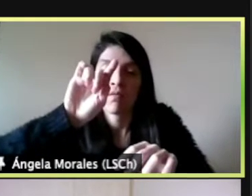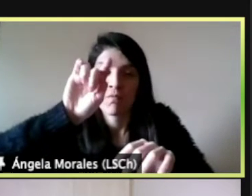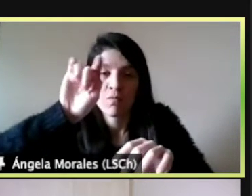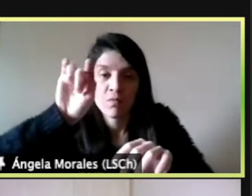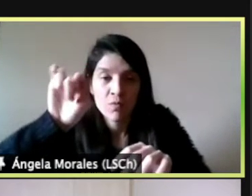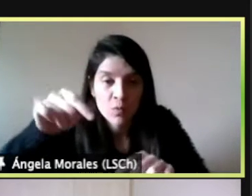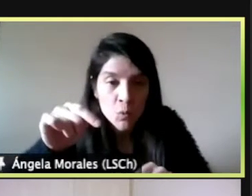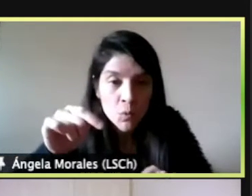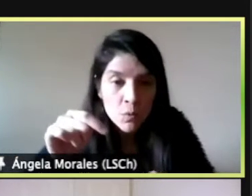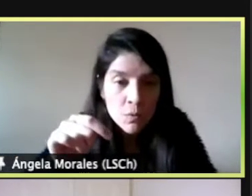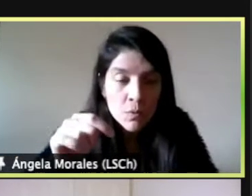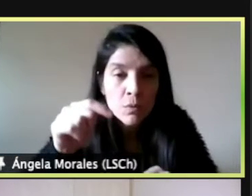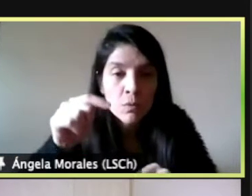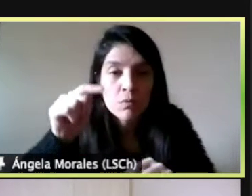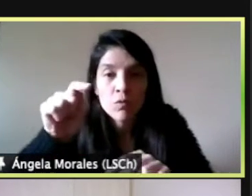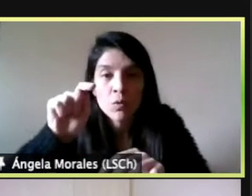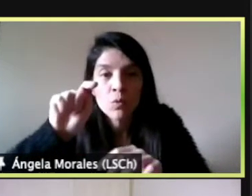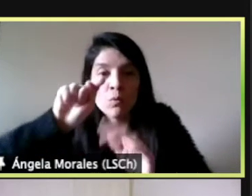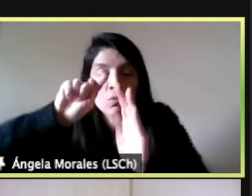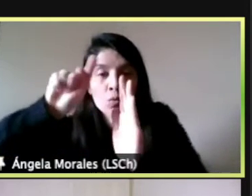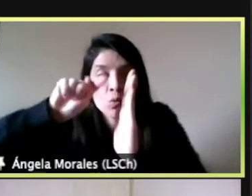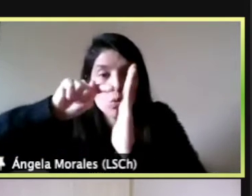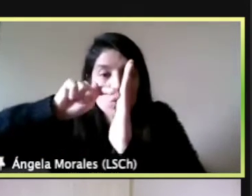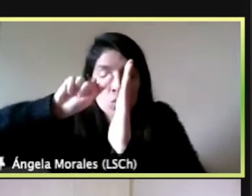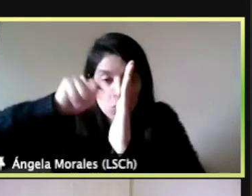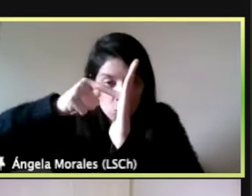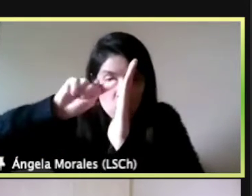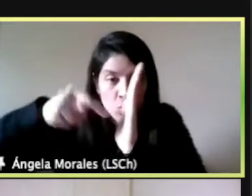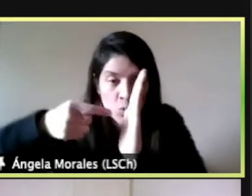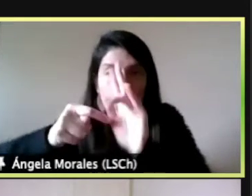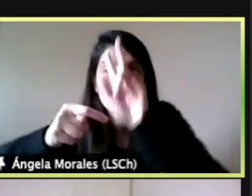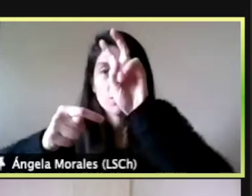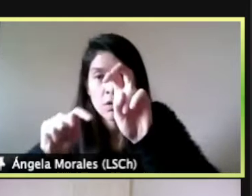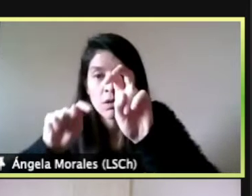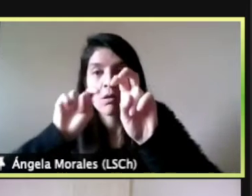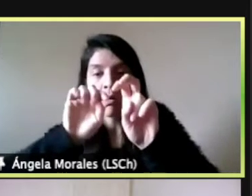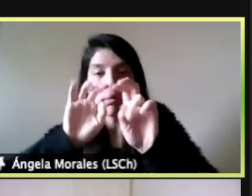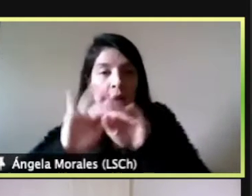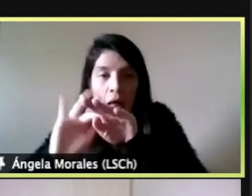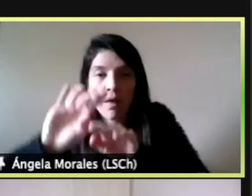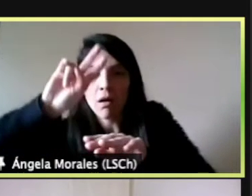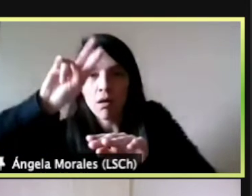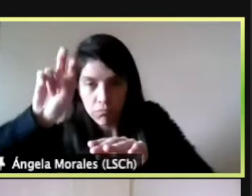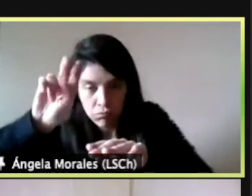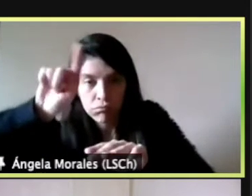paréntesis y ya tengo esto. Entonces acá yo puedo tener solamente el valor de los